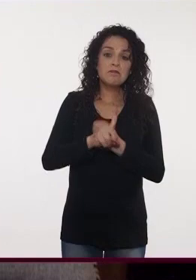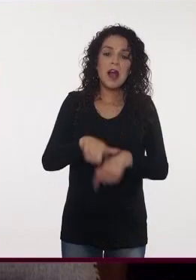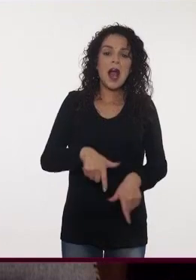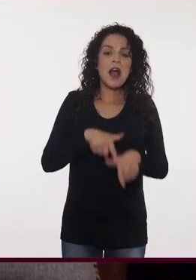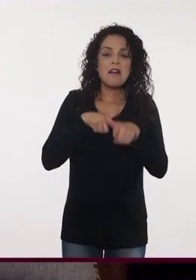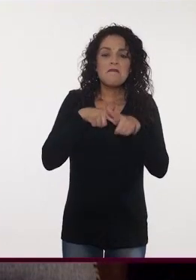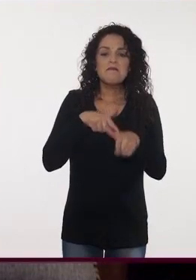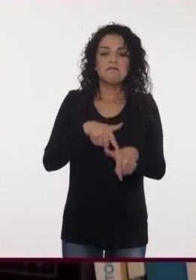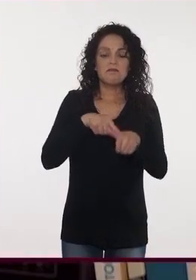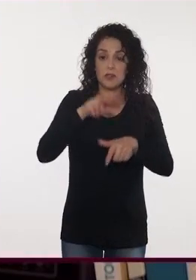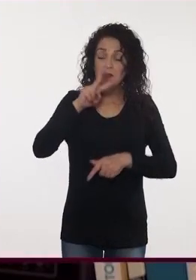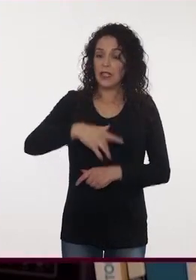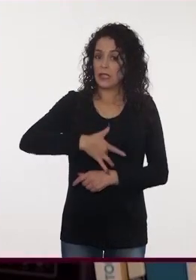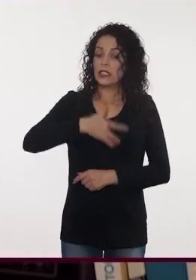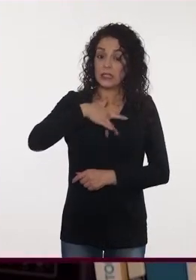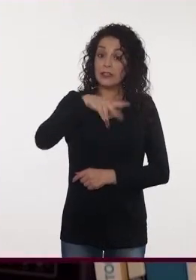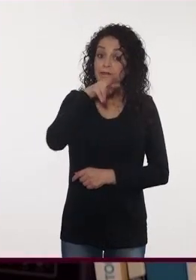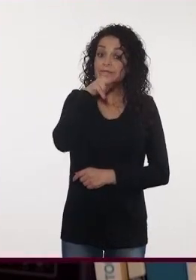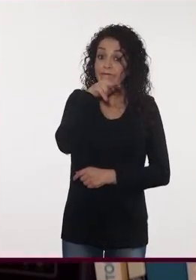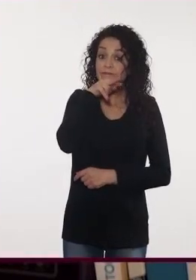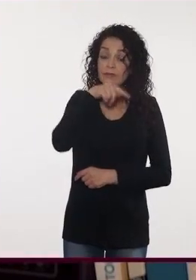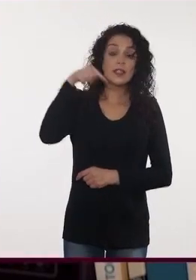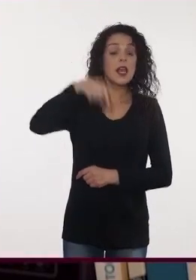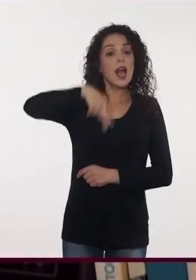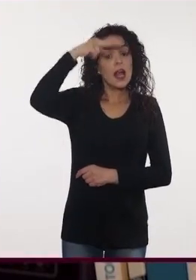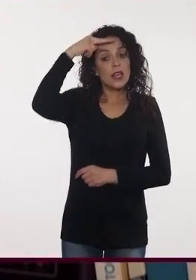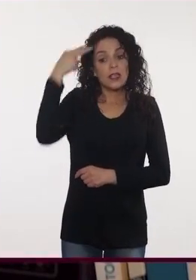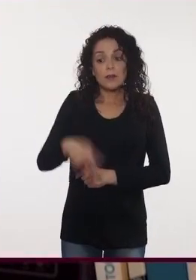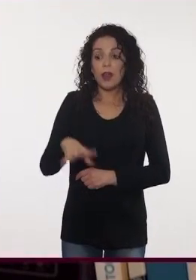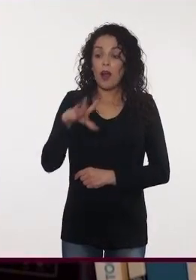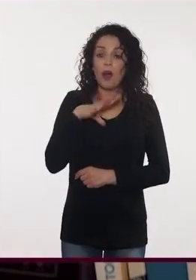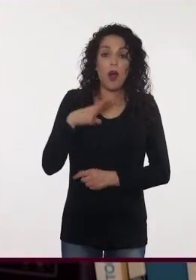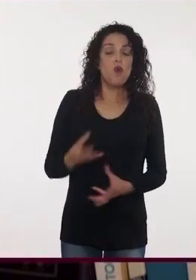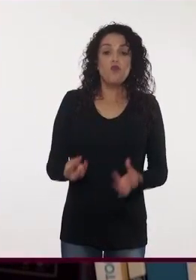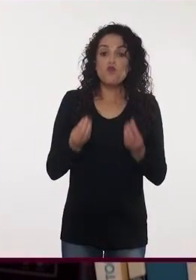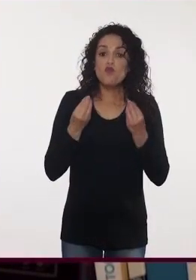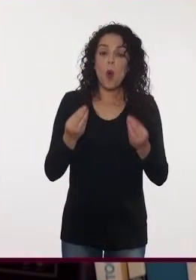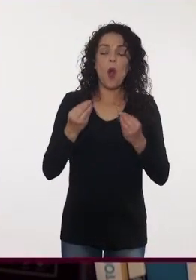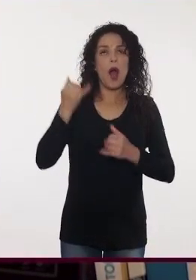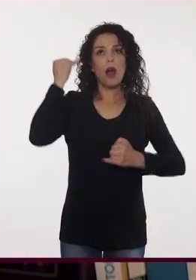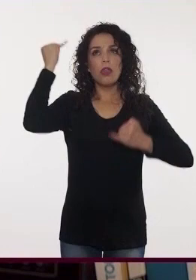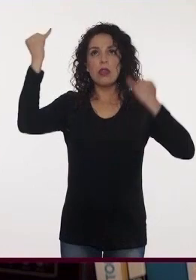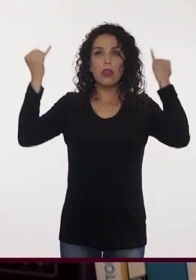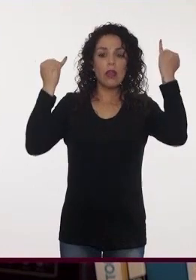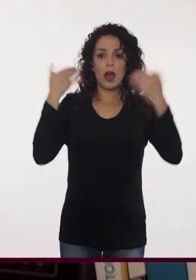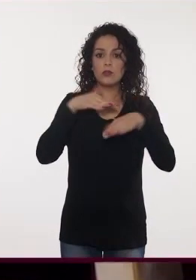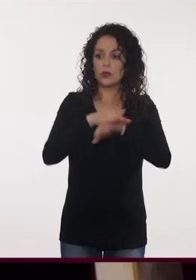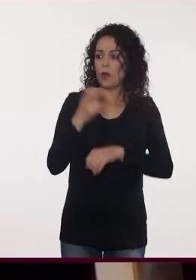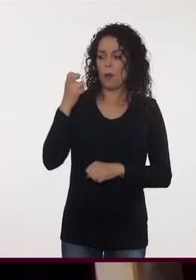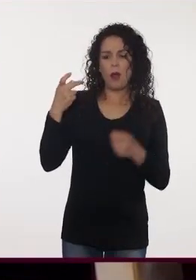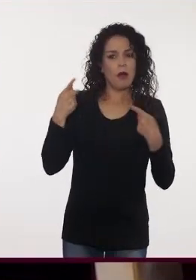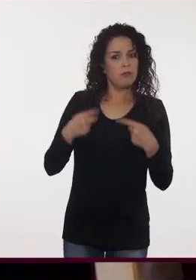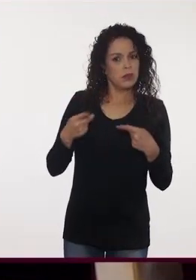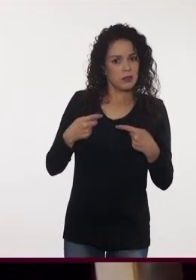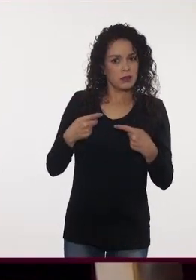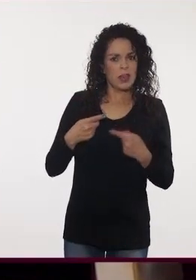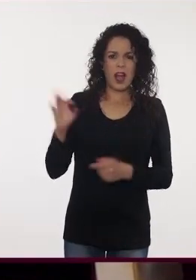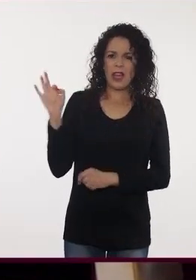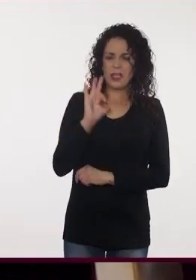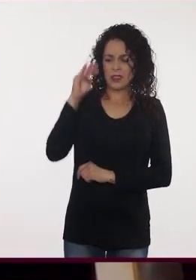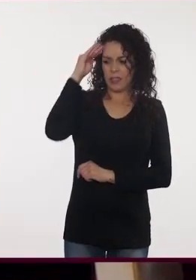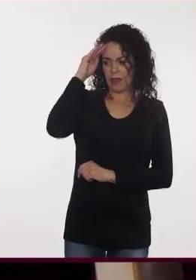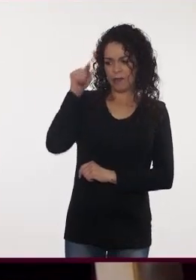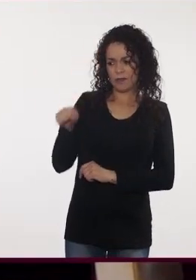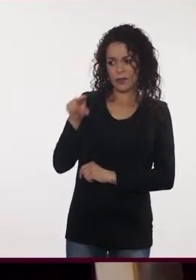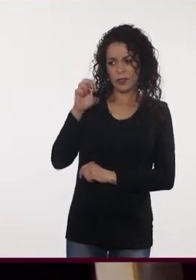manera preocupante. En nuestro país persisten grandes prejuicios en torno a estas personas, como pensar que no